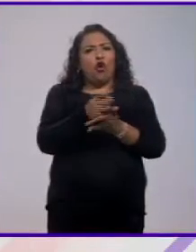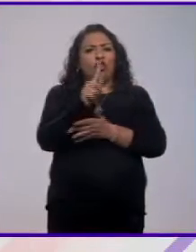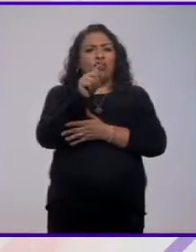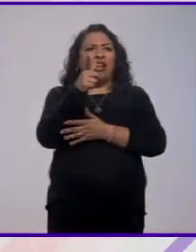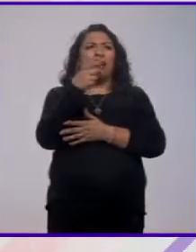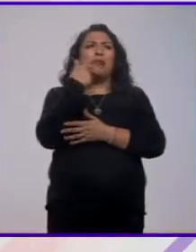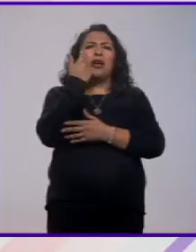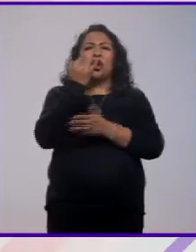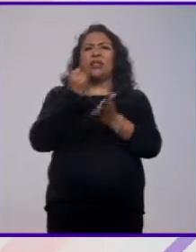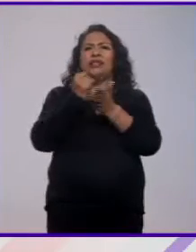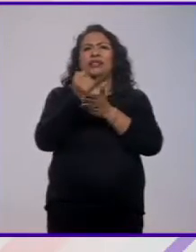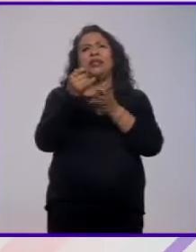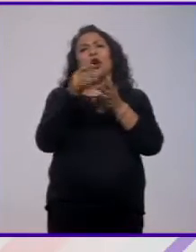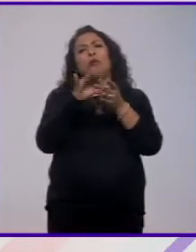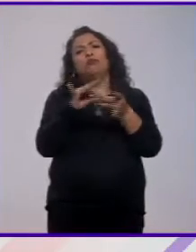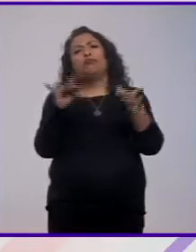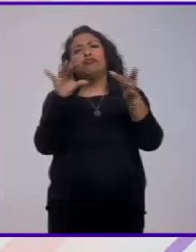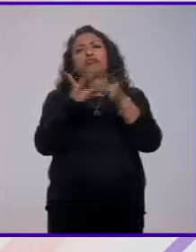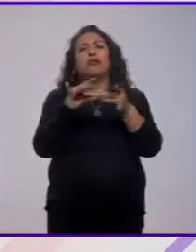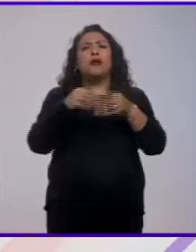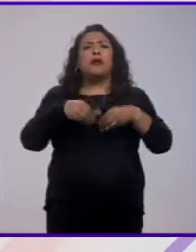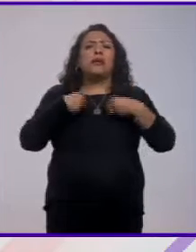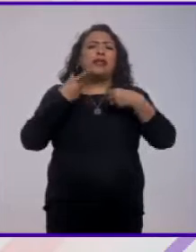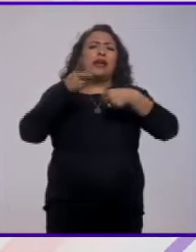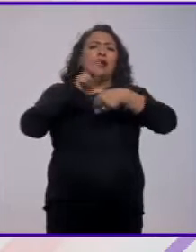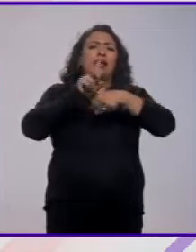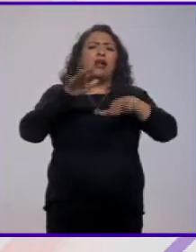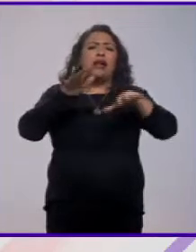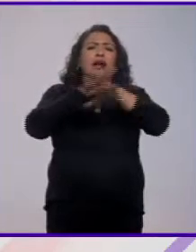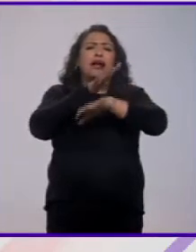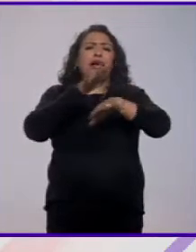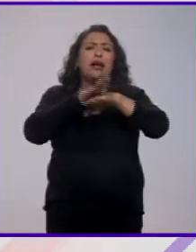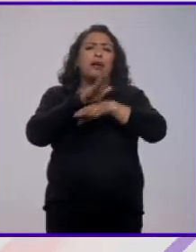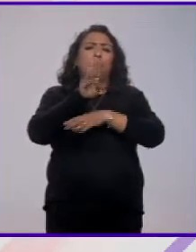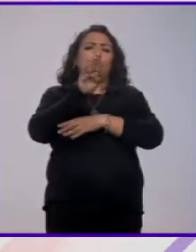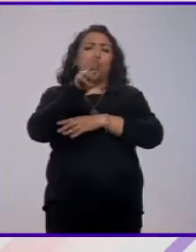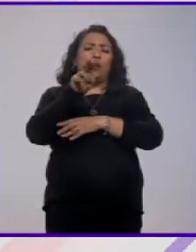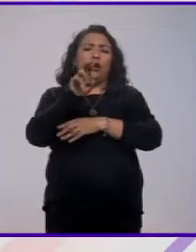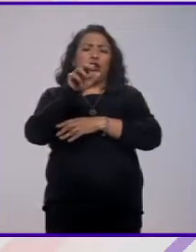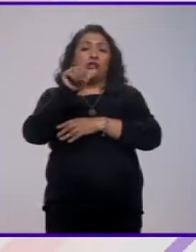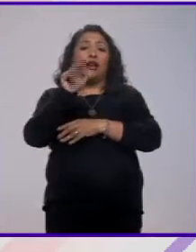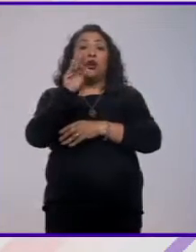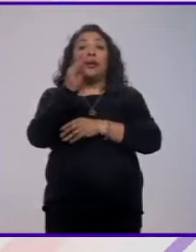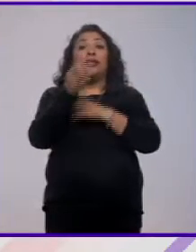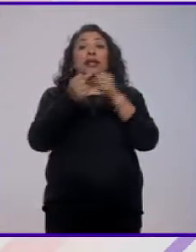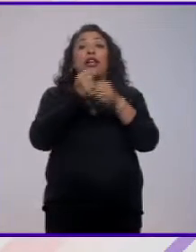la vida cotidiana y las transformaciones que sufrió Buenos Aires 90 años después.